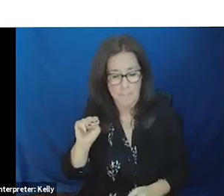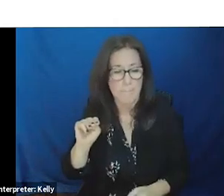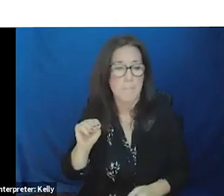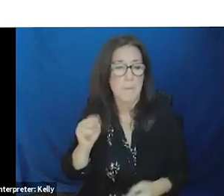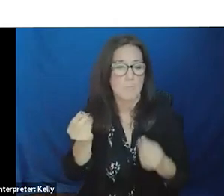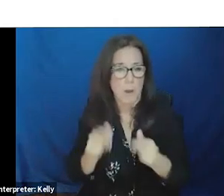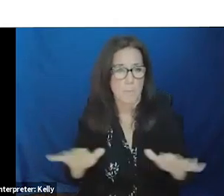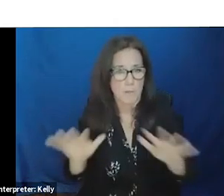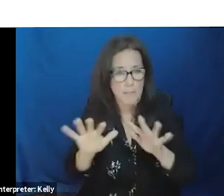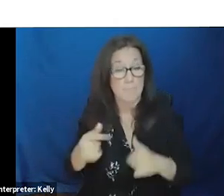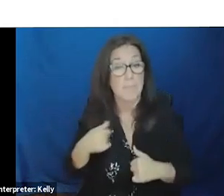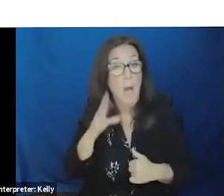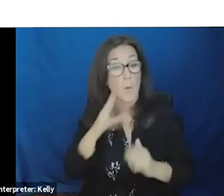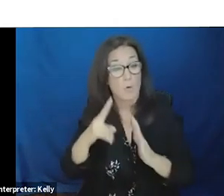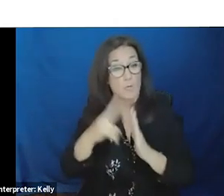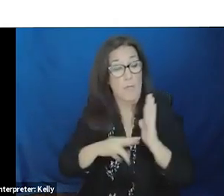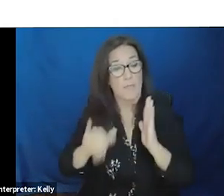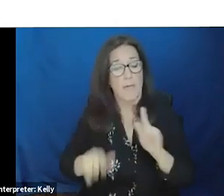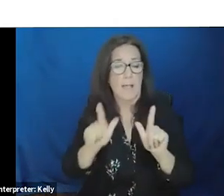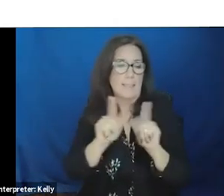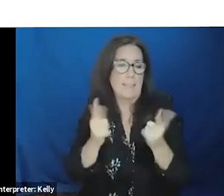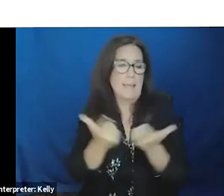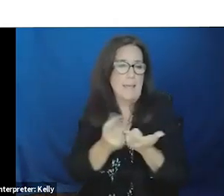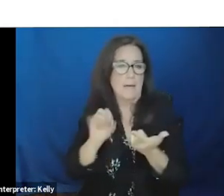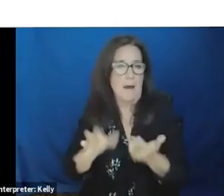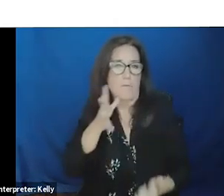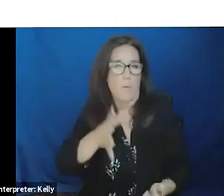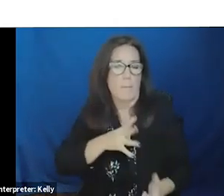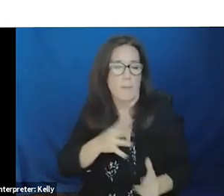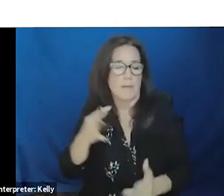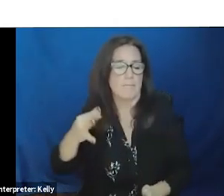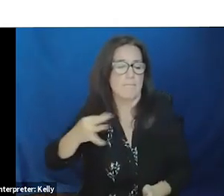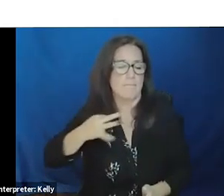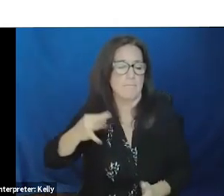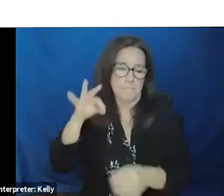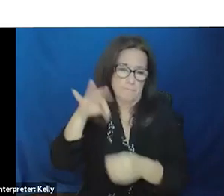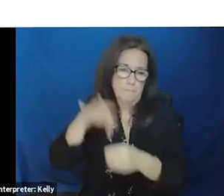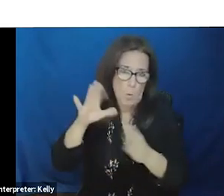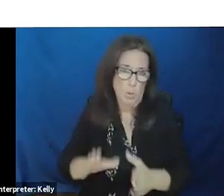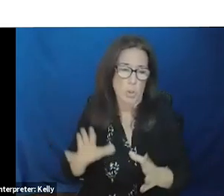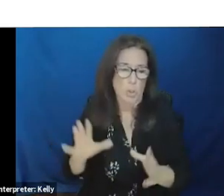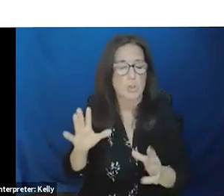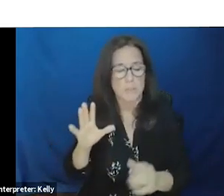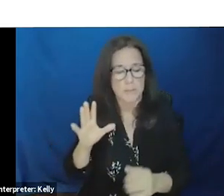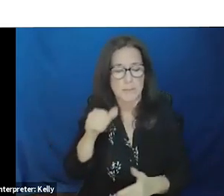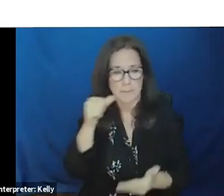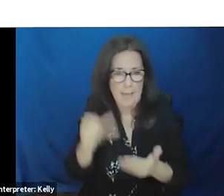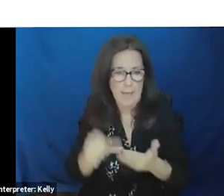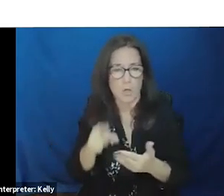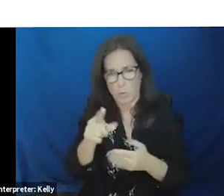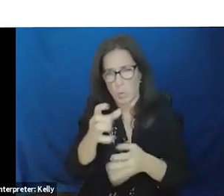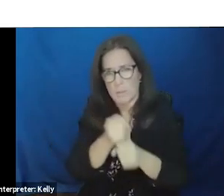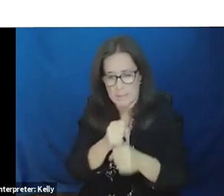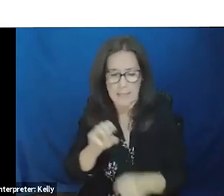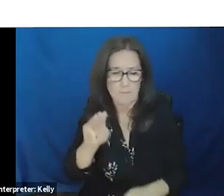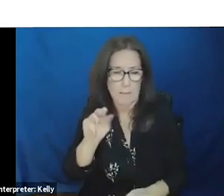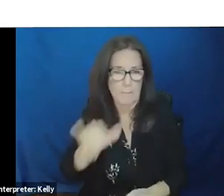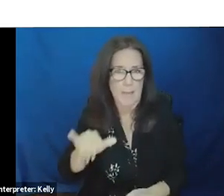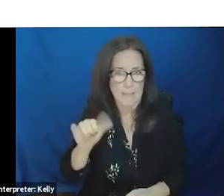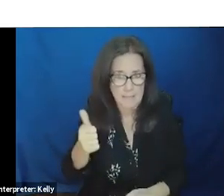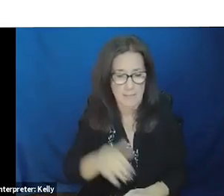de esa propiedad de tiran y yo voy a leer aquí una carta que me parece que ustedes